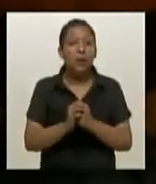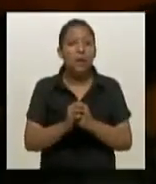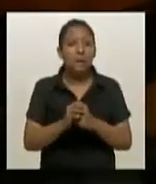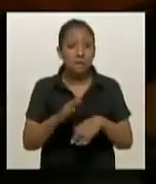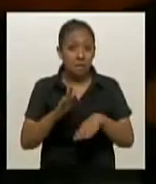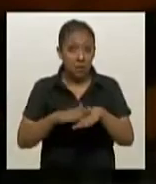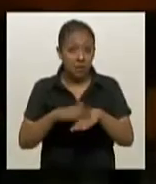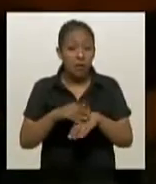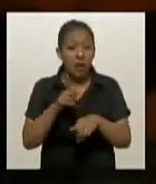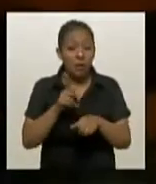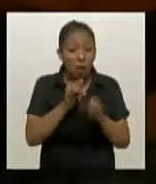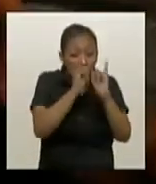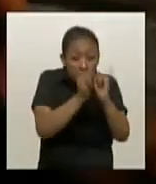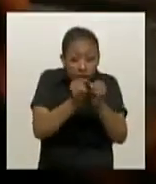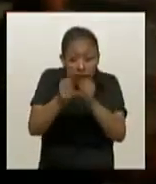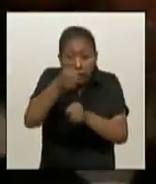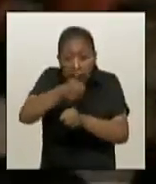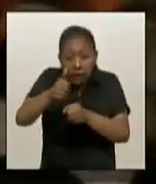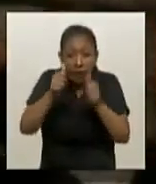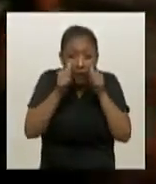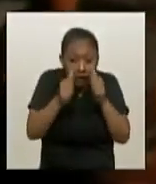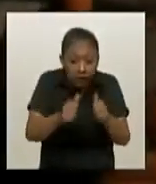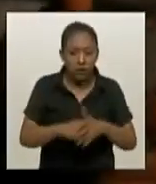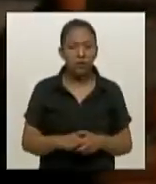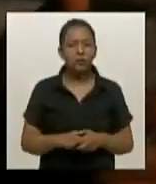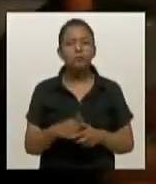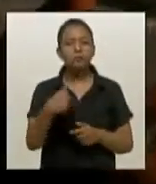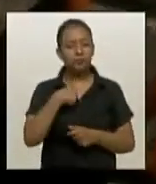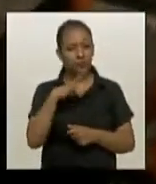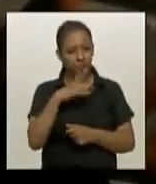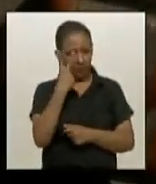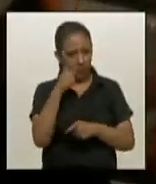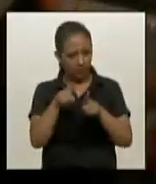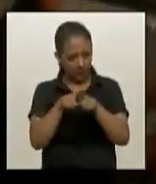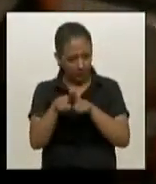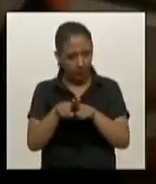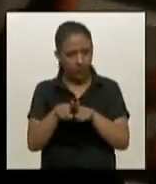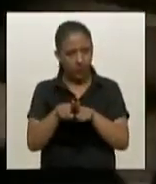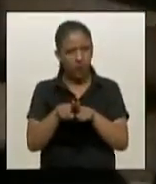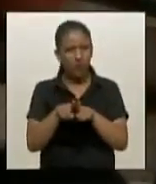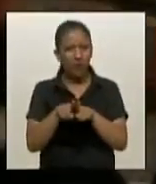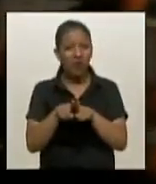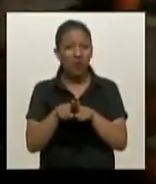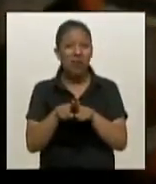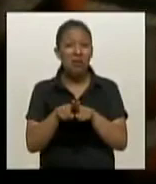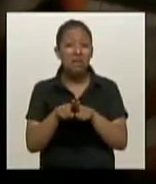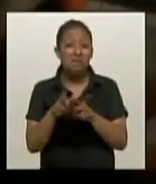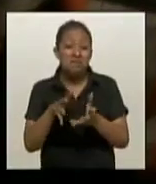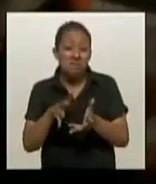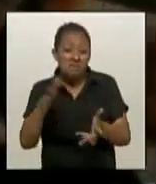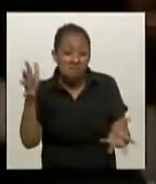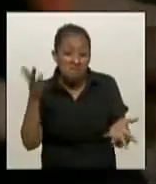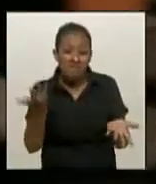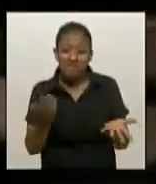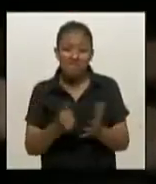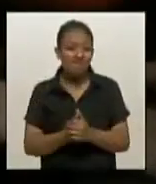principalmente personalizada, ¿no? Tengo 12 hermanos. Pues la mayoría,